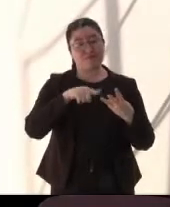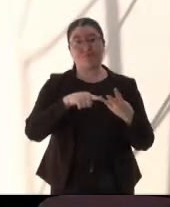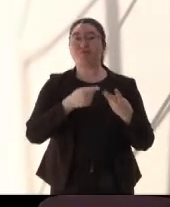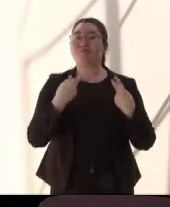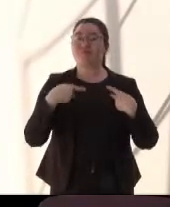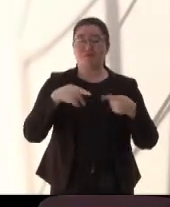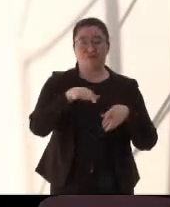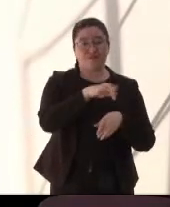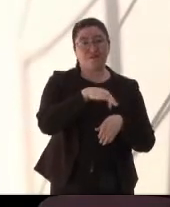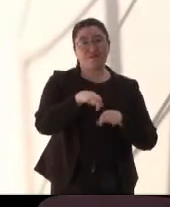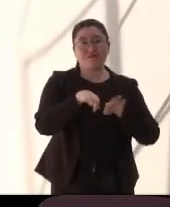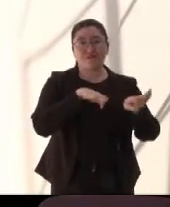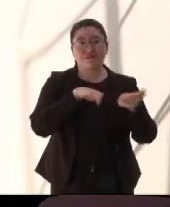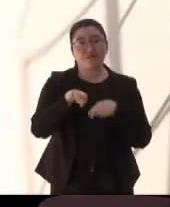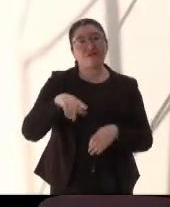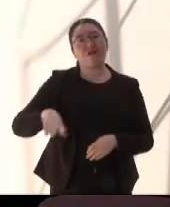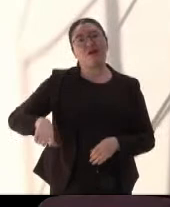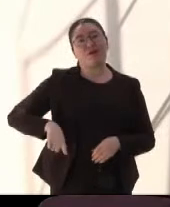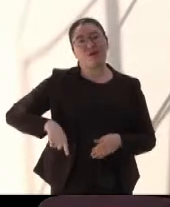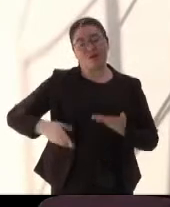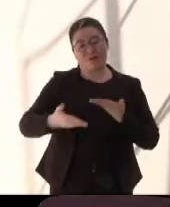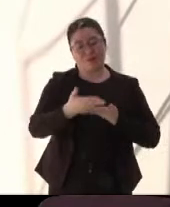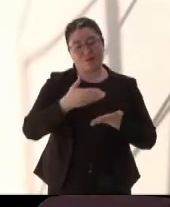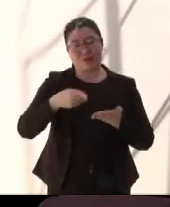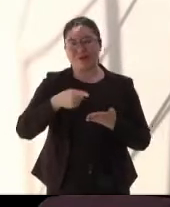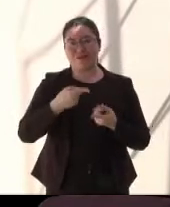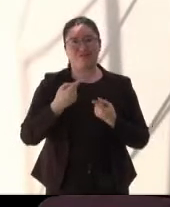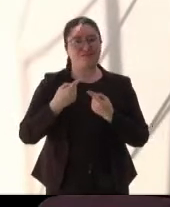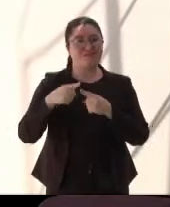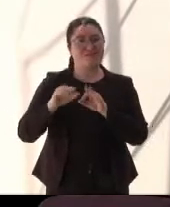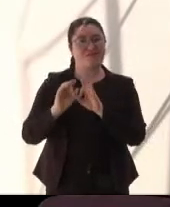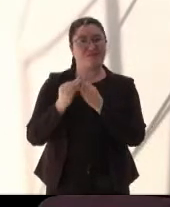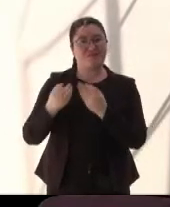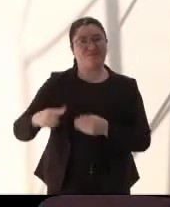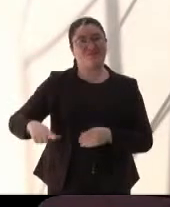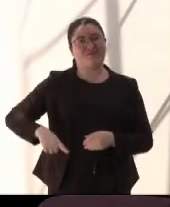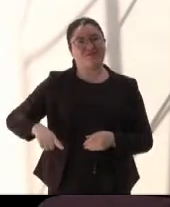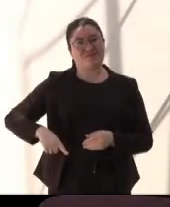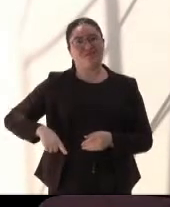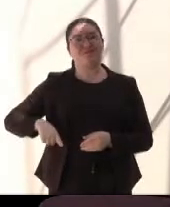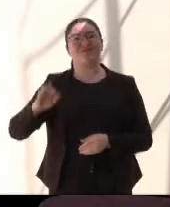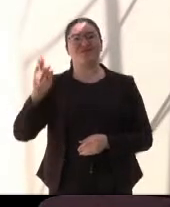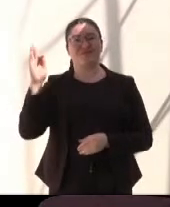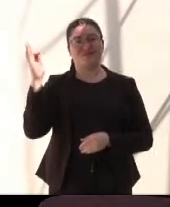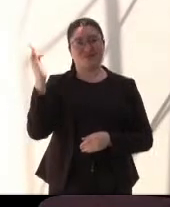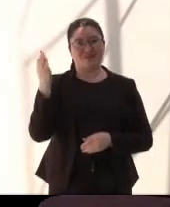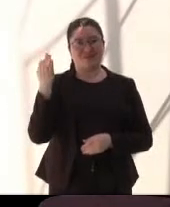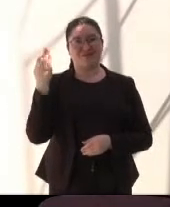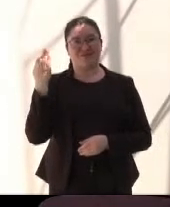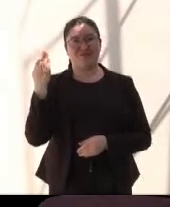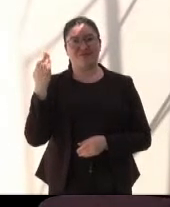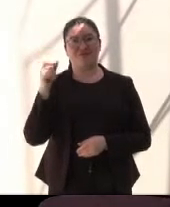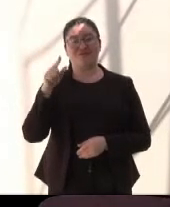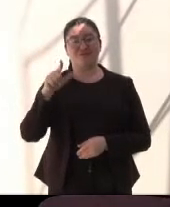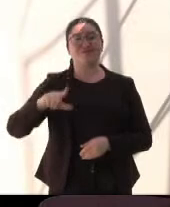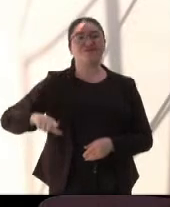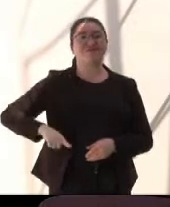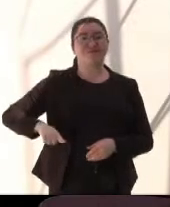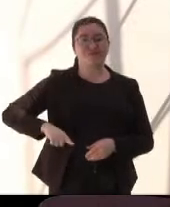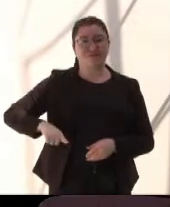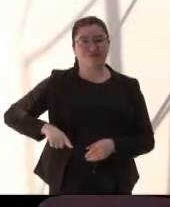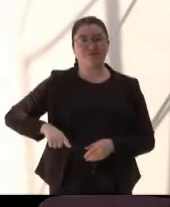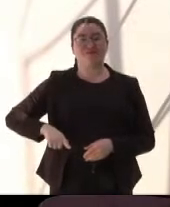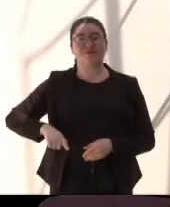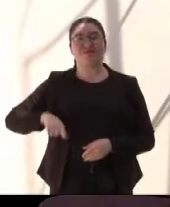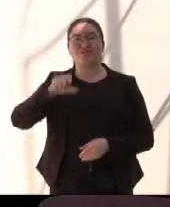públicos de los tres niveles de gobierno, del gobierno federal, del gobierno local y